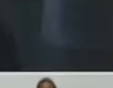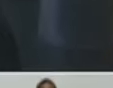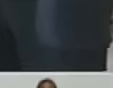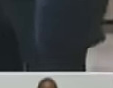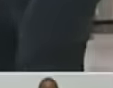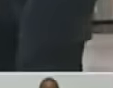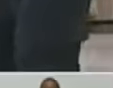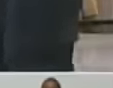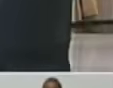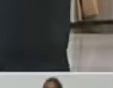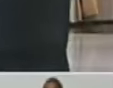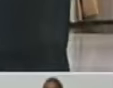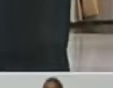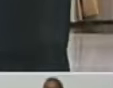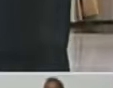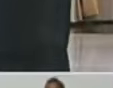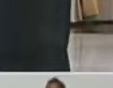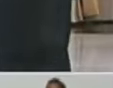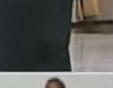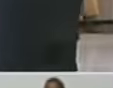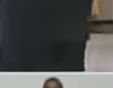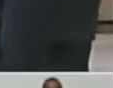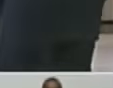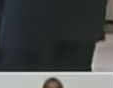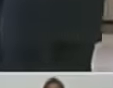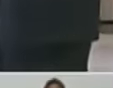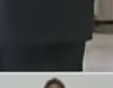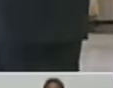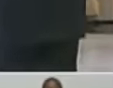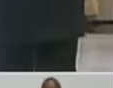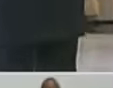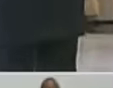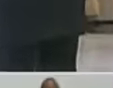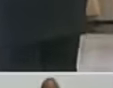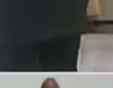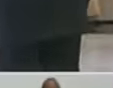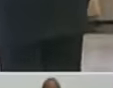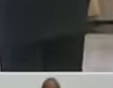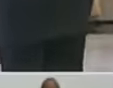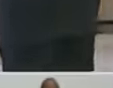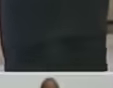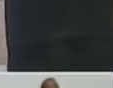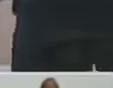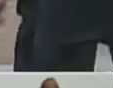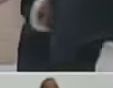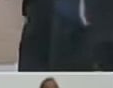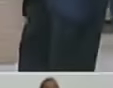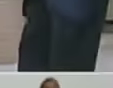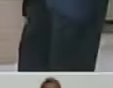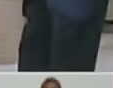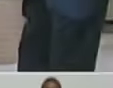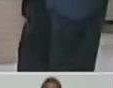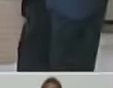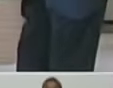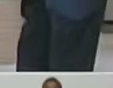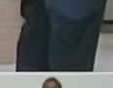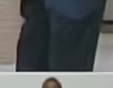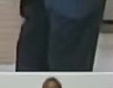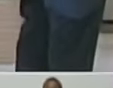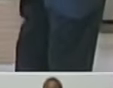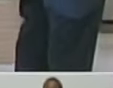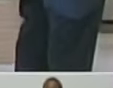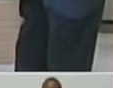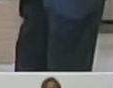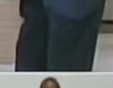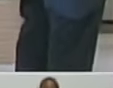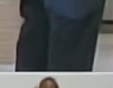de recursos de hidrocarburos gaseosos y pagar el bono de la deuda pública. Lo ha dicho el presidente Nicolás Maduro, Venezuela renace con un modelo de